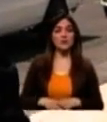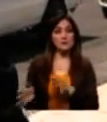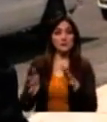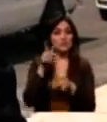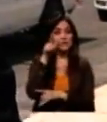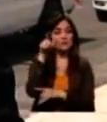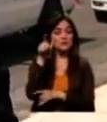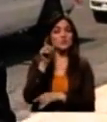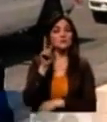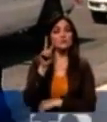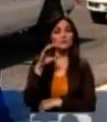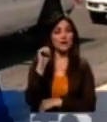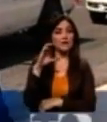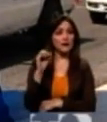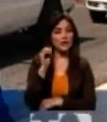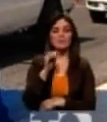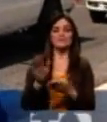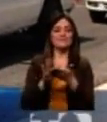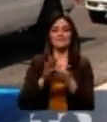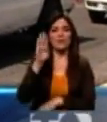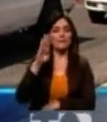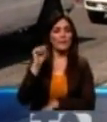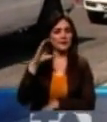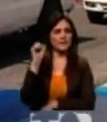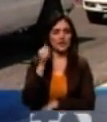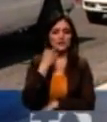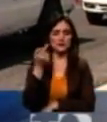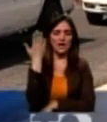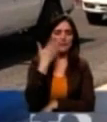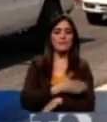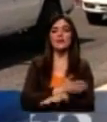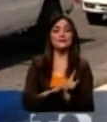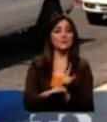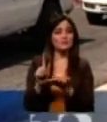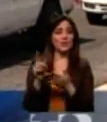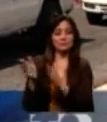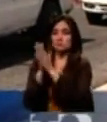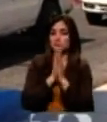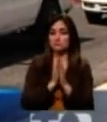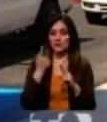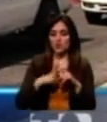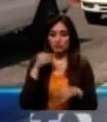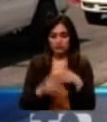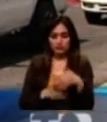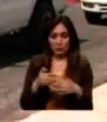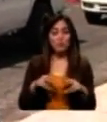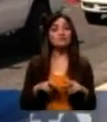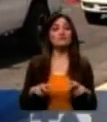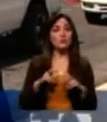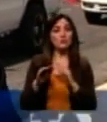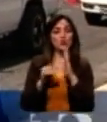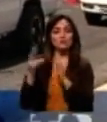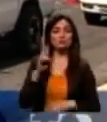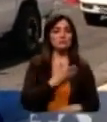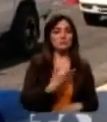El fiscal general del estado, Carlos Baca, confirma algo que había solicitado ya hace varias semanas y es el inicio de un proceso de investigación en